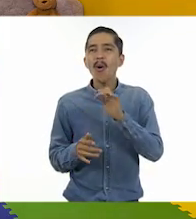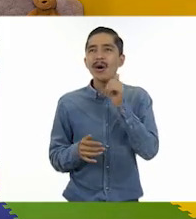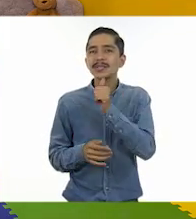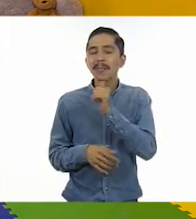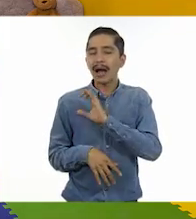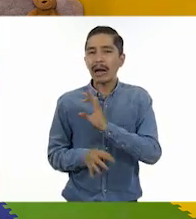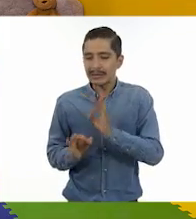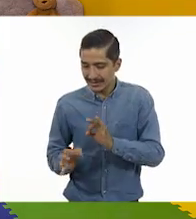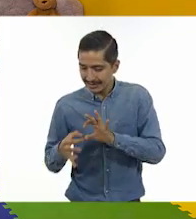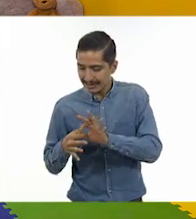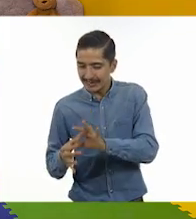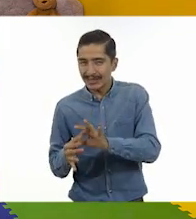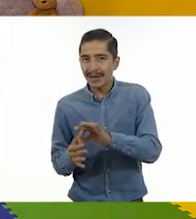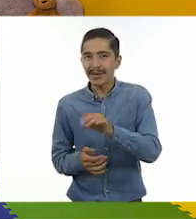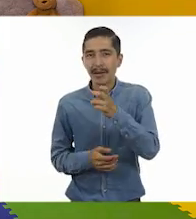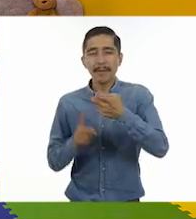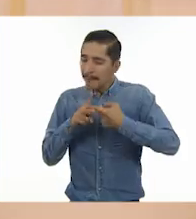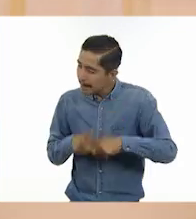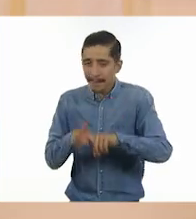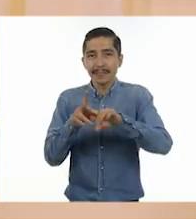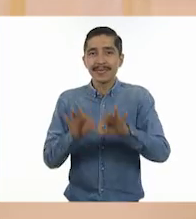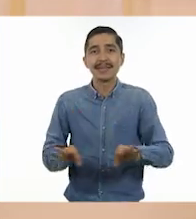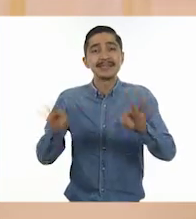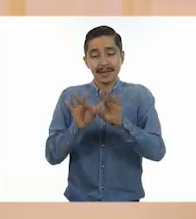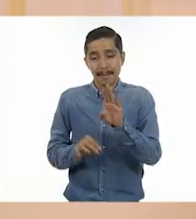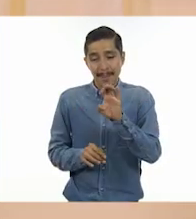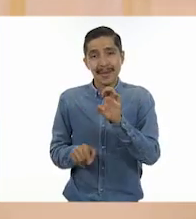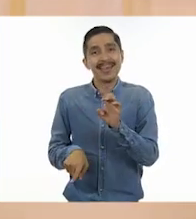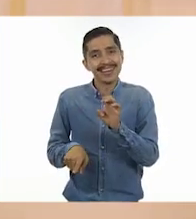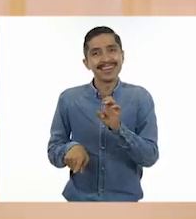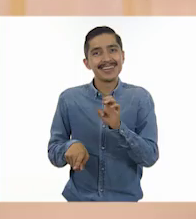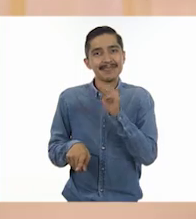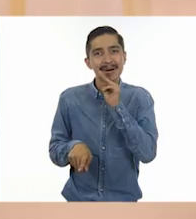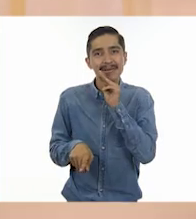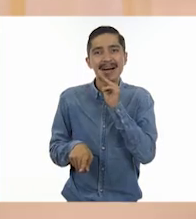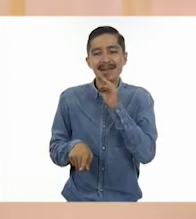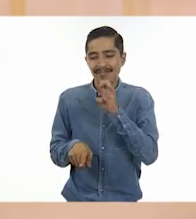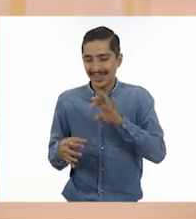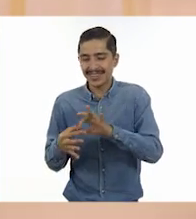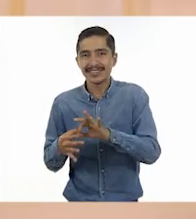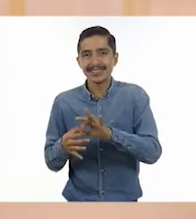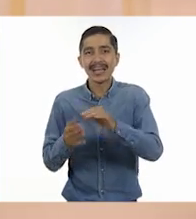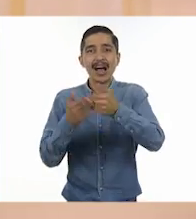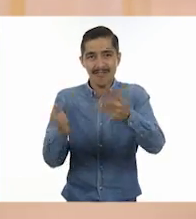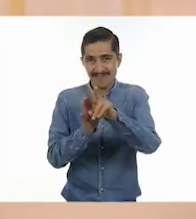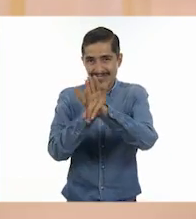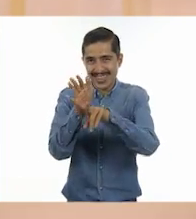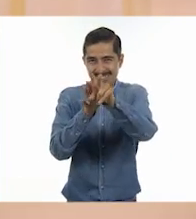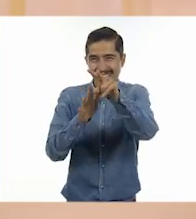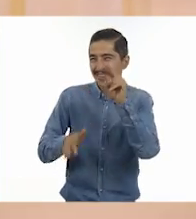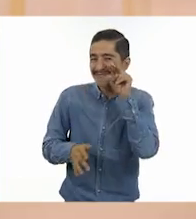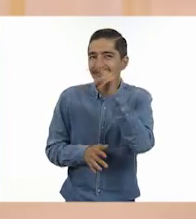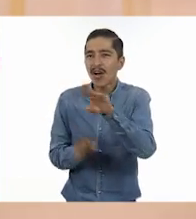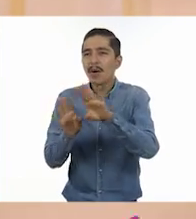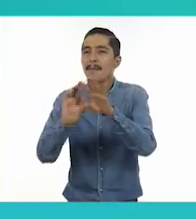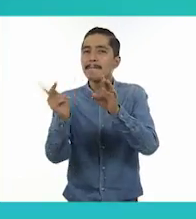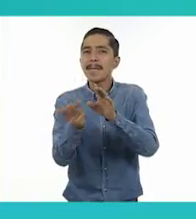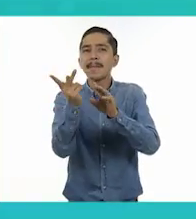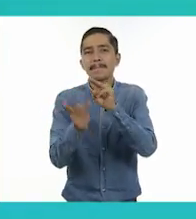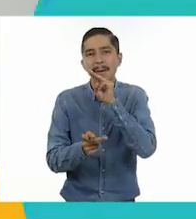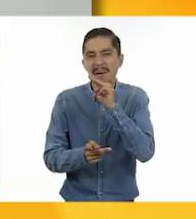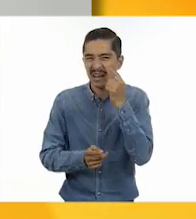es primordial en esta etapa de la vida. ¿Qué te parece si me acompañas a ver el siguiente video con preguntas de una